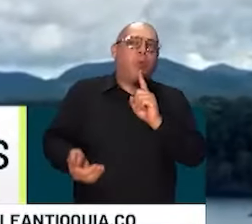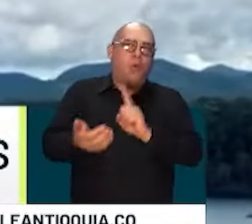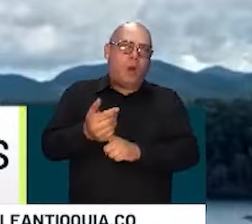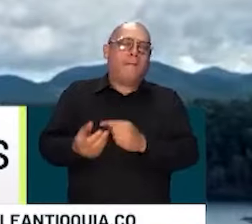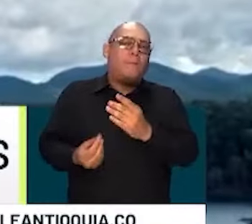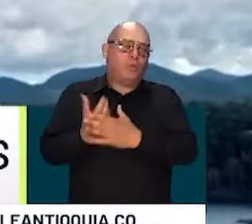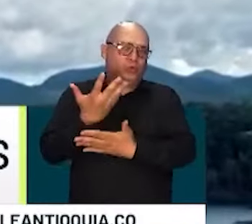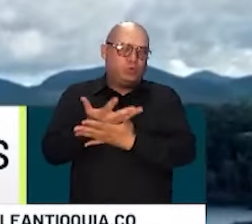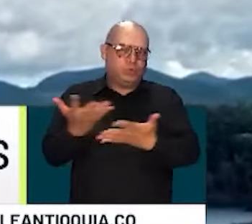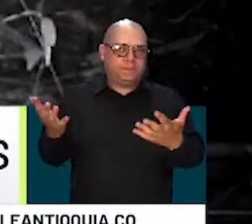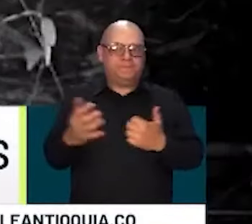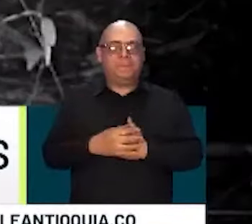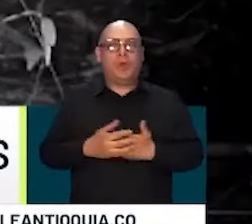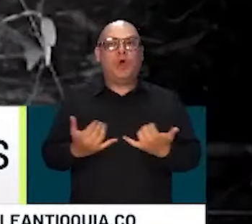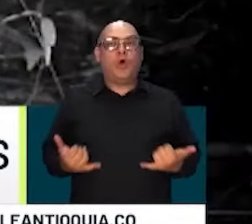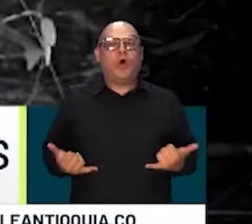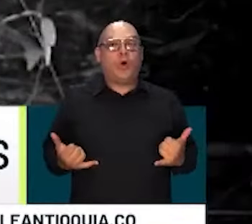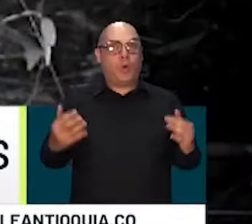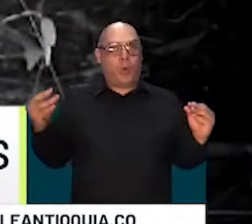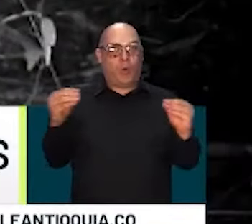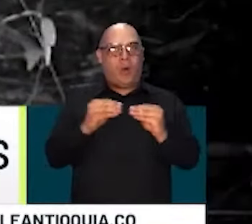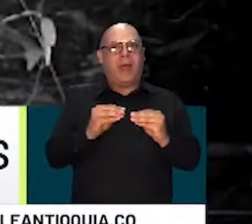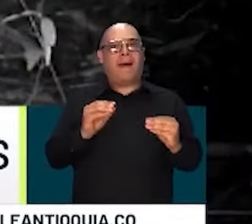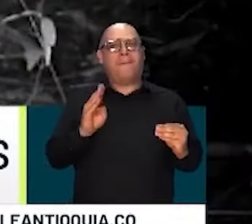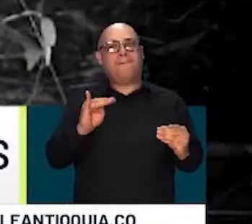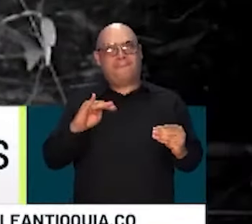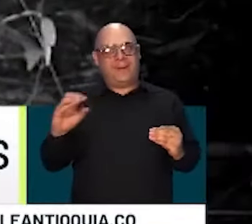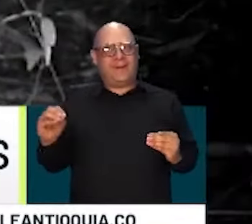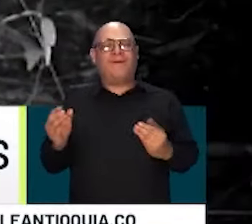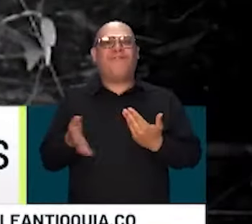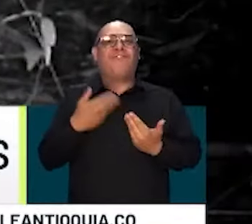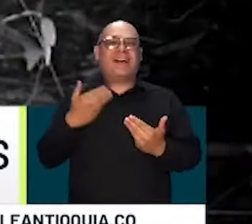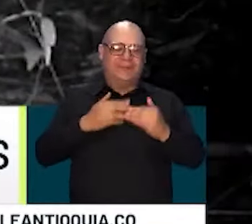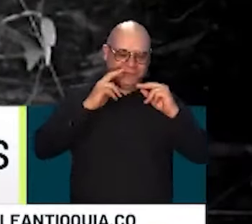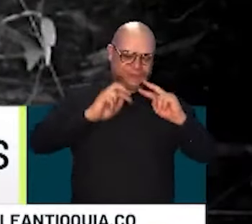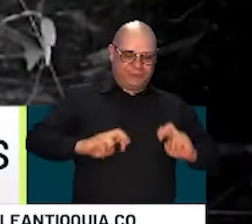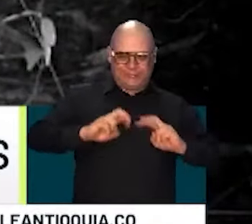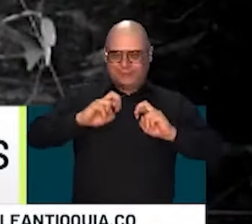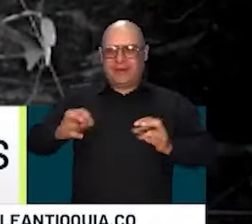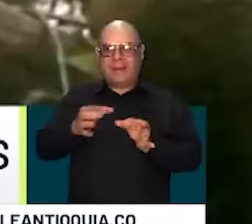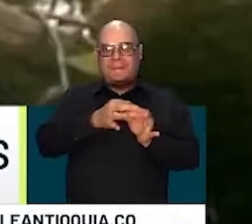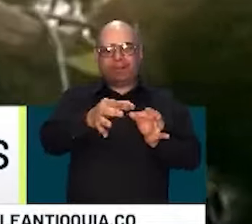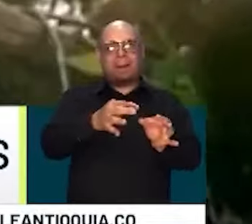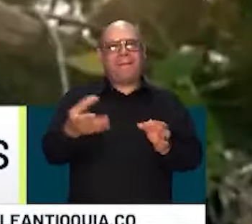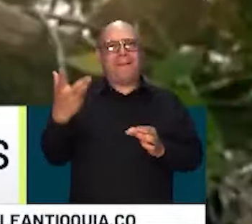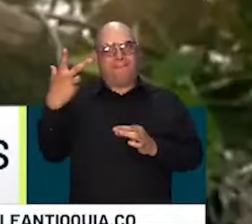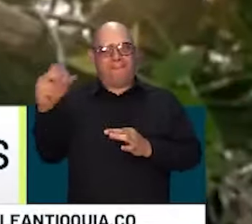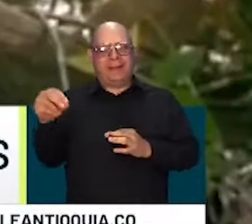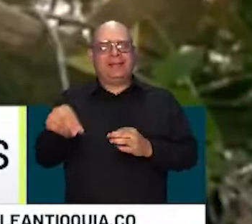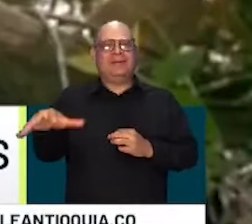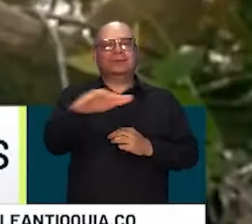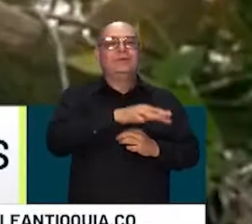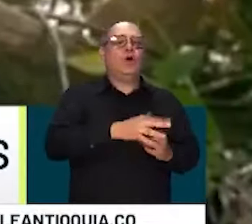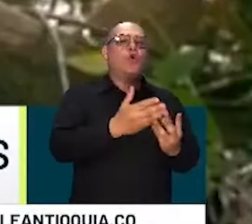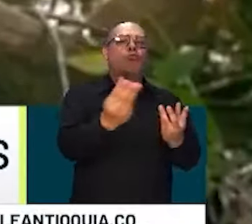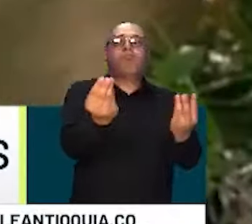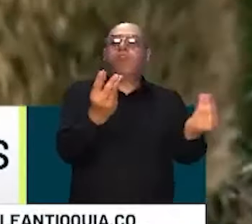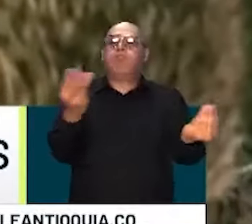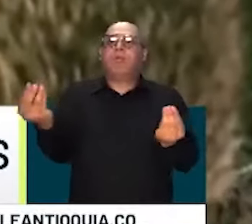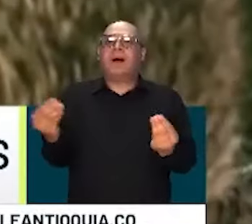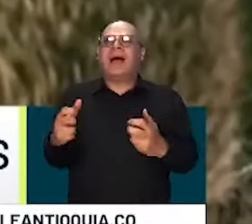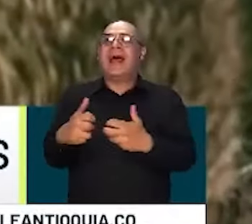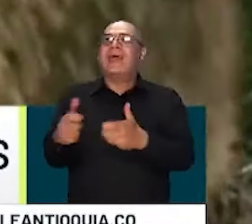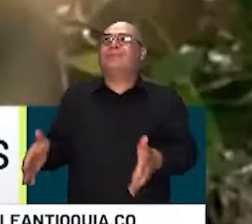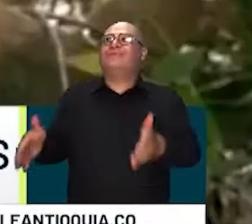la fecha, el convenio BIO facilitó las investigaciones en 20 municipios de Antioquia, beneficiando a comunidades cercanas a centrales de energía.